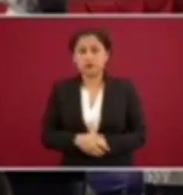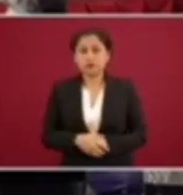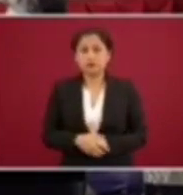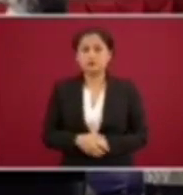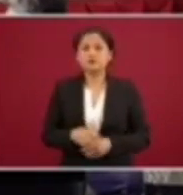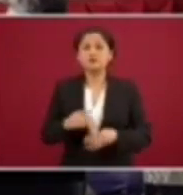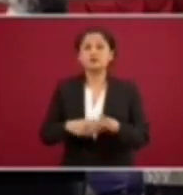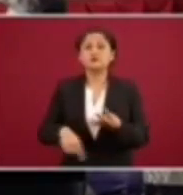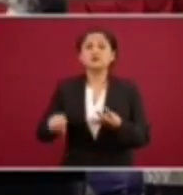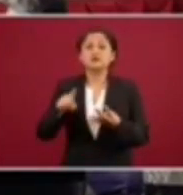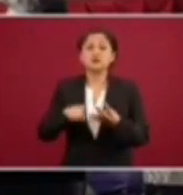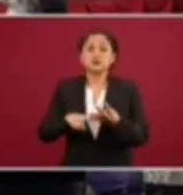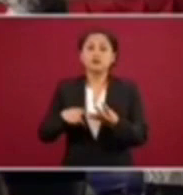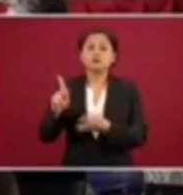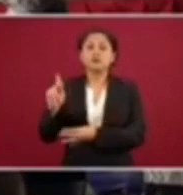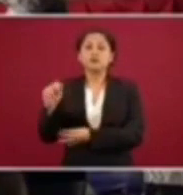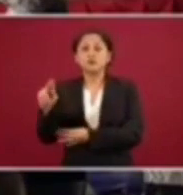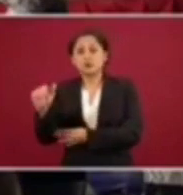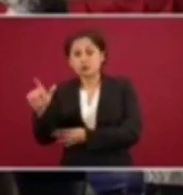Nueva Alianza